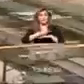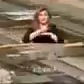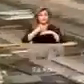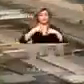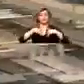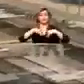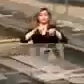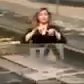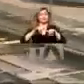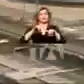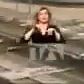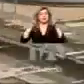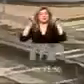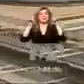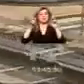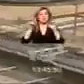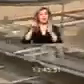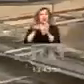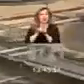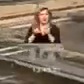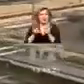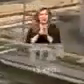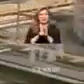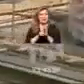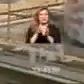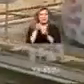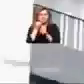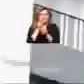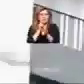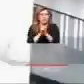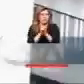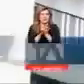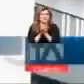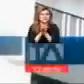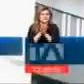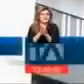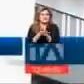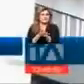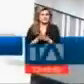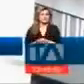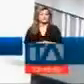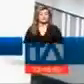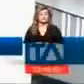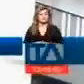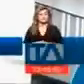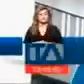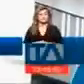en nuestro país, no se han informado de novedades. Dayana Monroy, 24 horas.